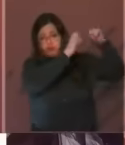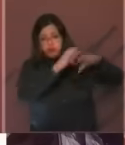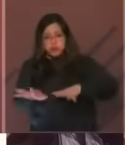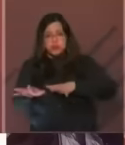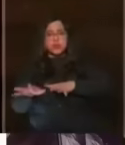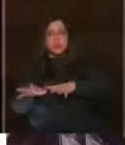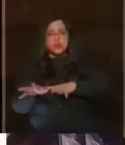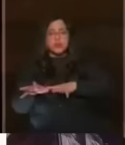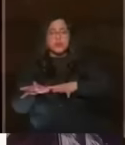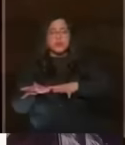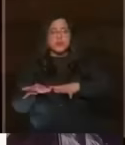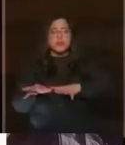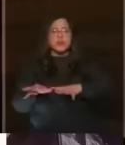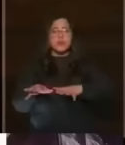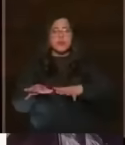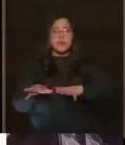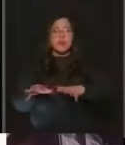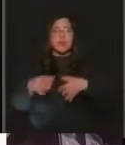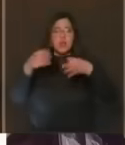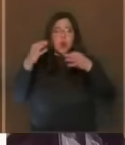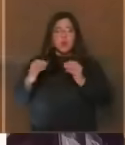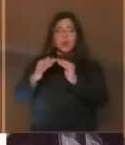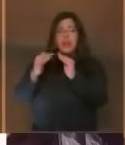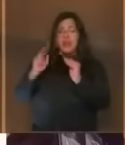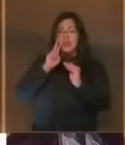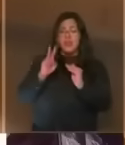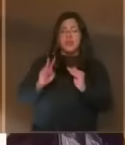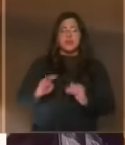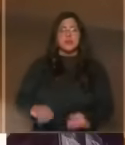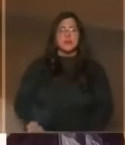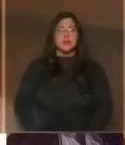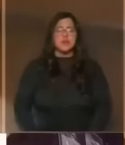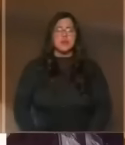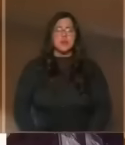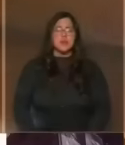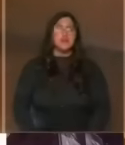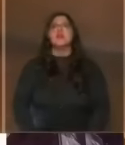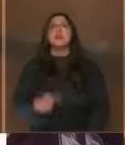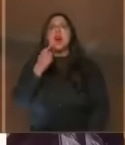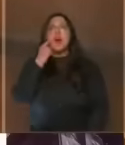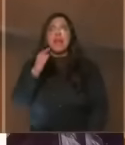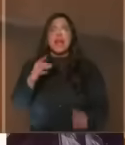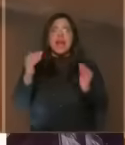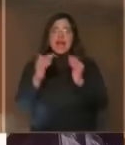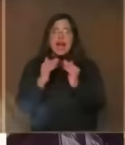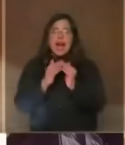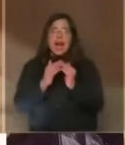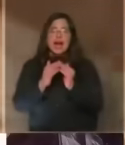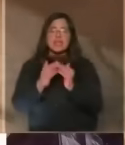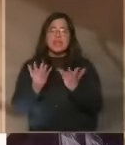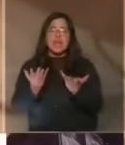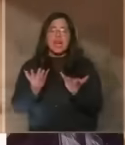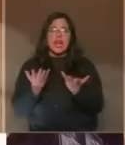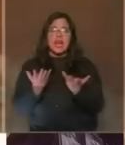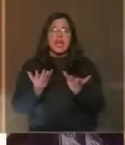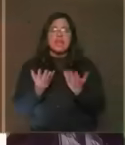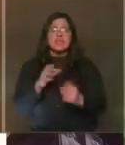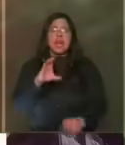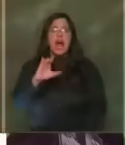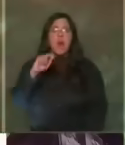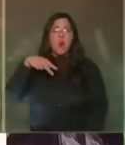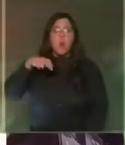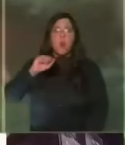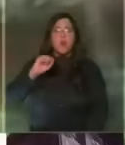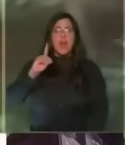todo y llegó hasta la casa y se encuentra la casa de mi cuñada está tapando la mit la familia